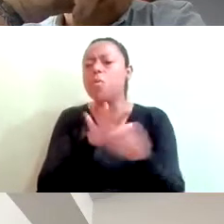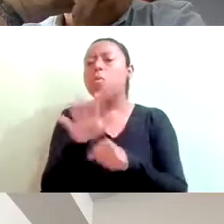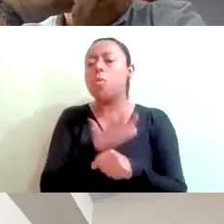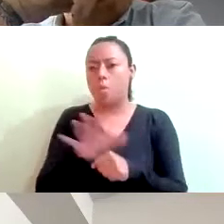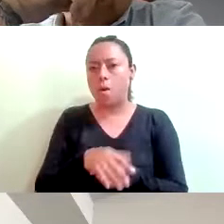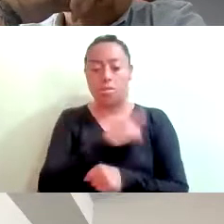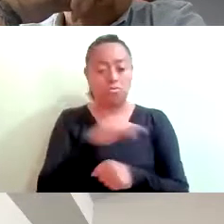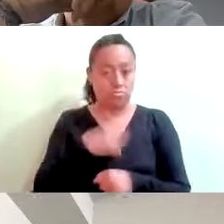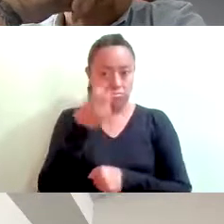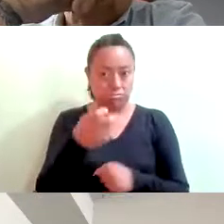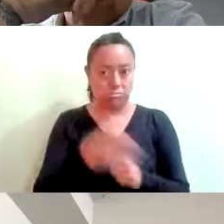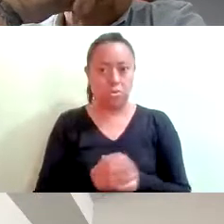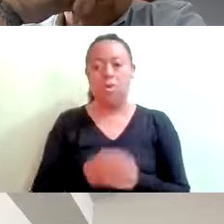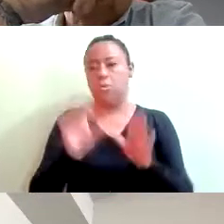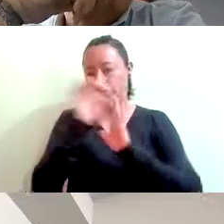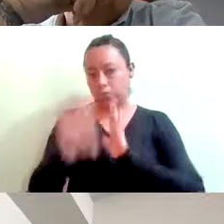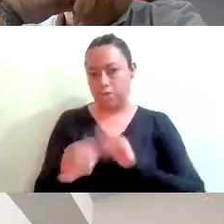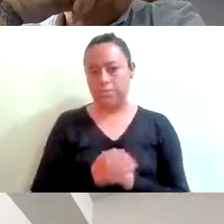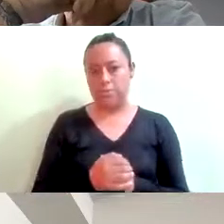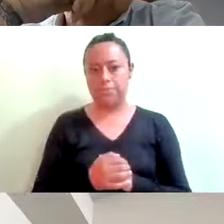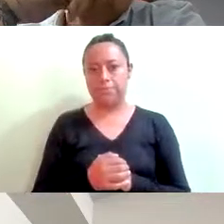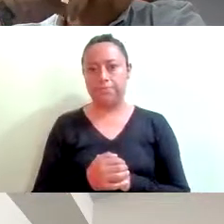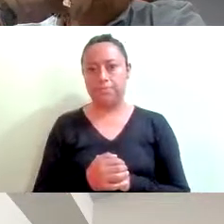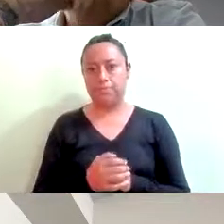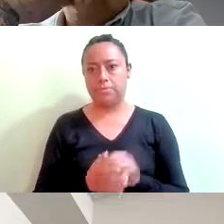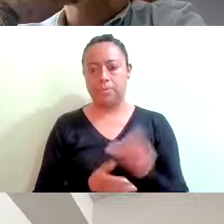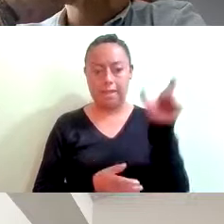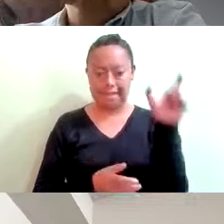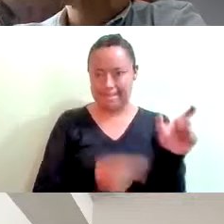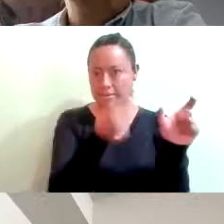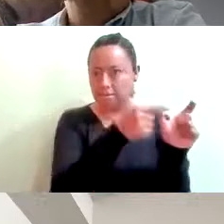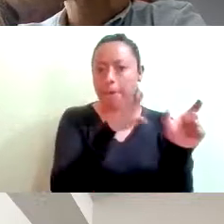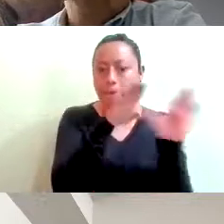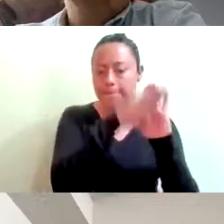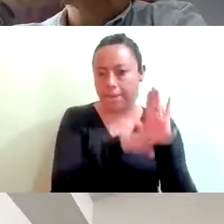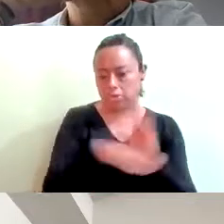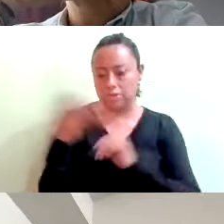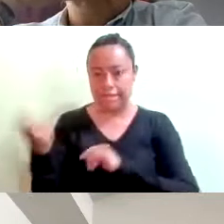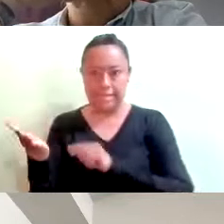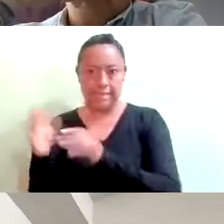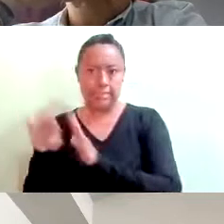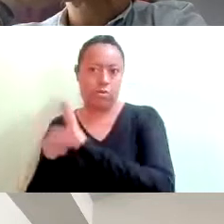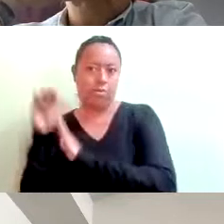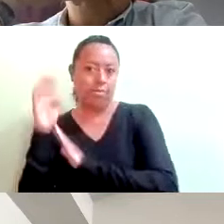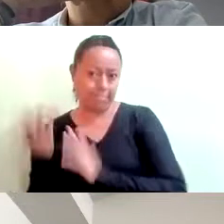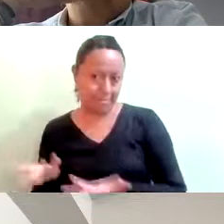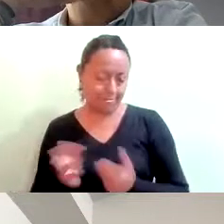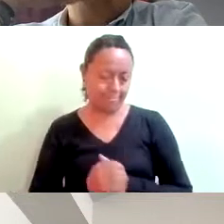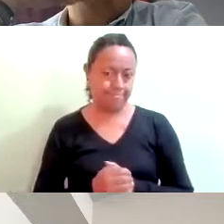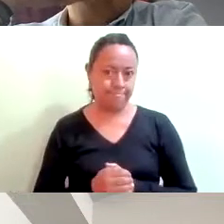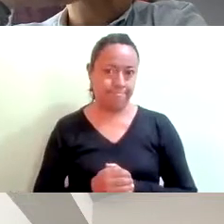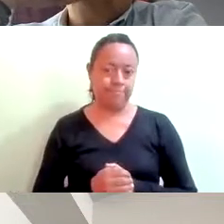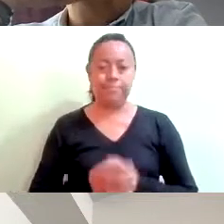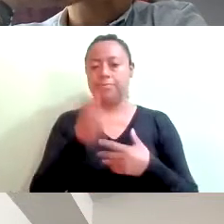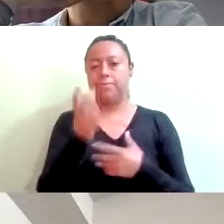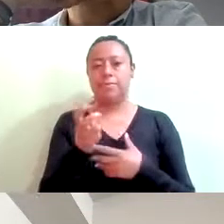vamos a meter un delito que es catalogado por la doctrina como un delito menor con una penalidad mayor en lo local